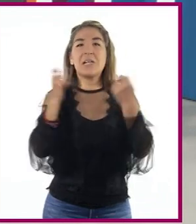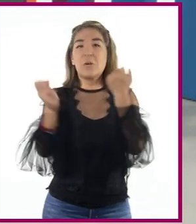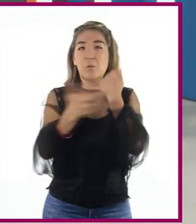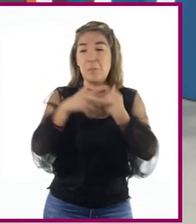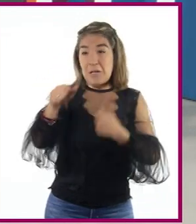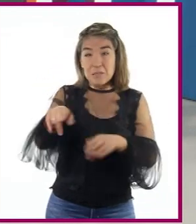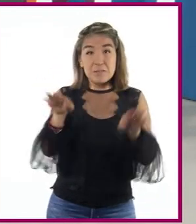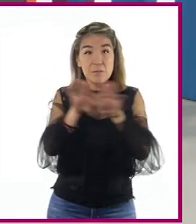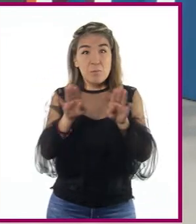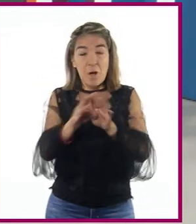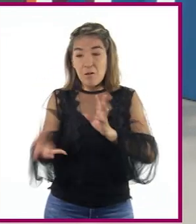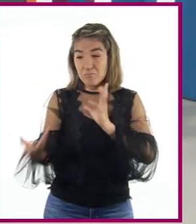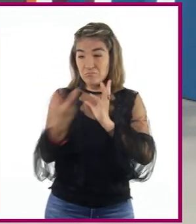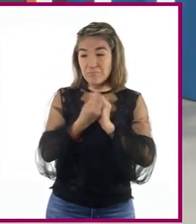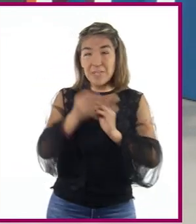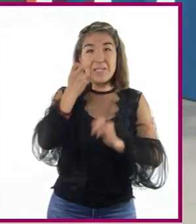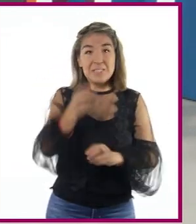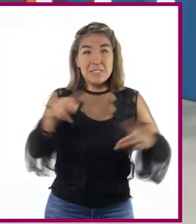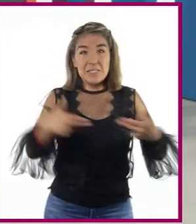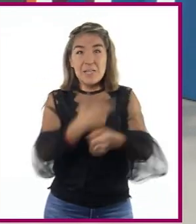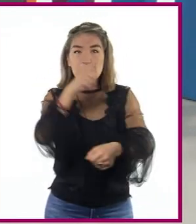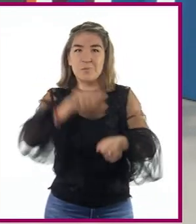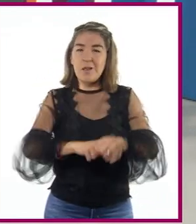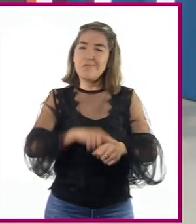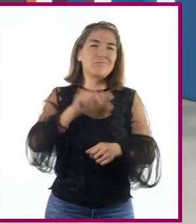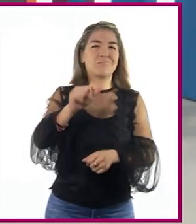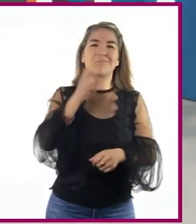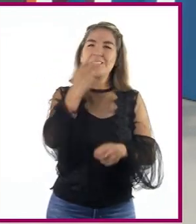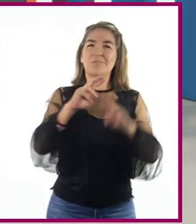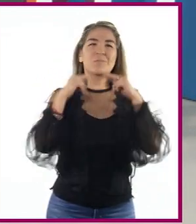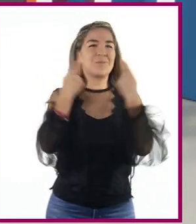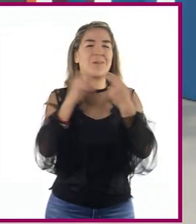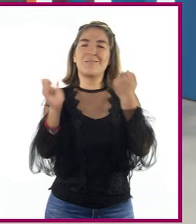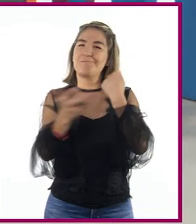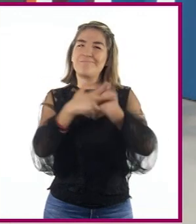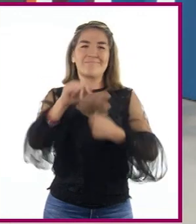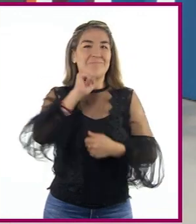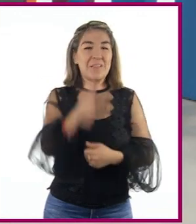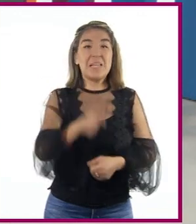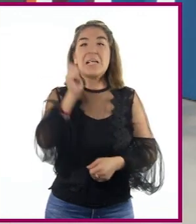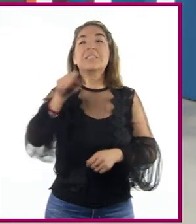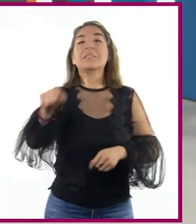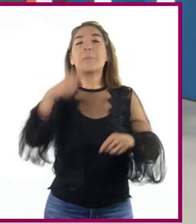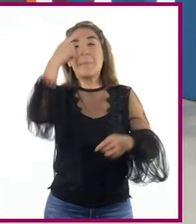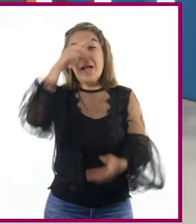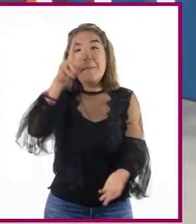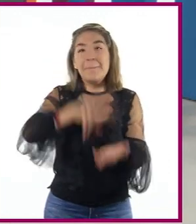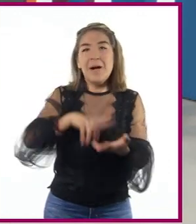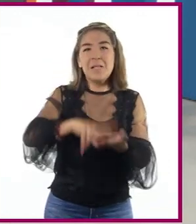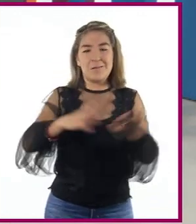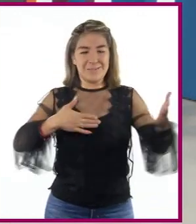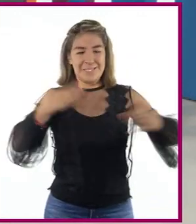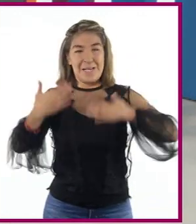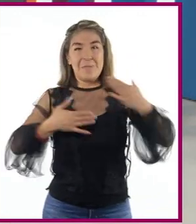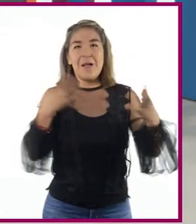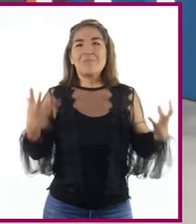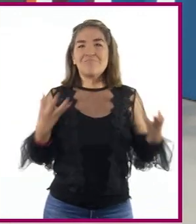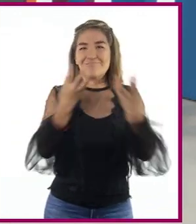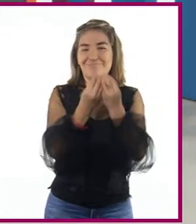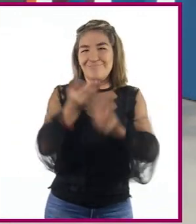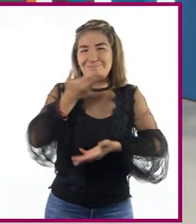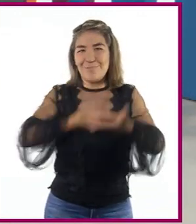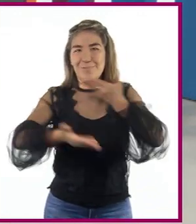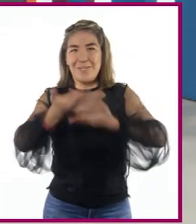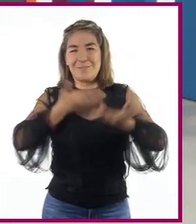sustituye a los himnos nacionales de los países de la Unión Europea, sino que celebra los valores que todos ellos